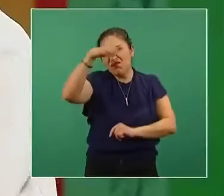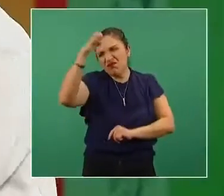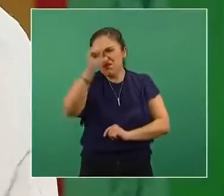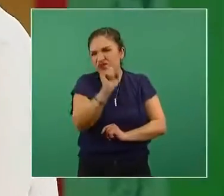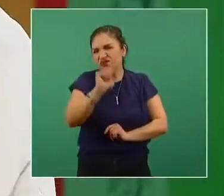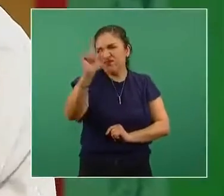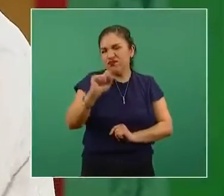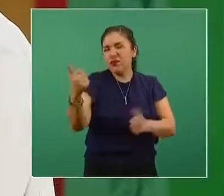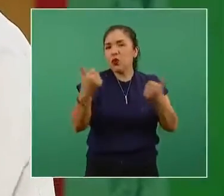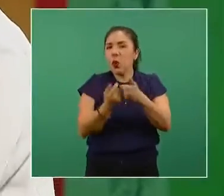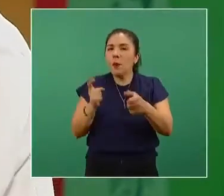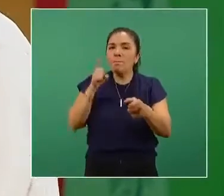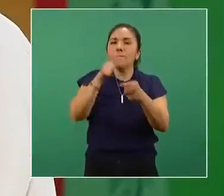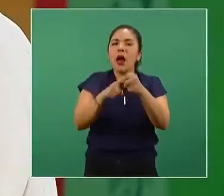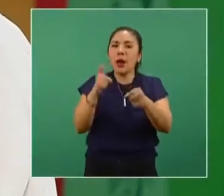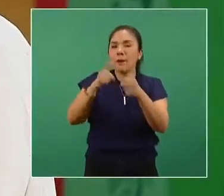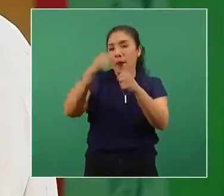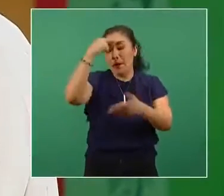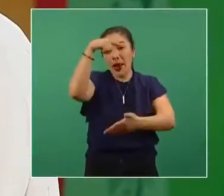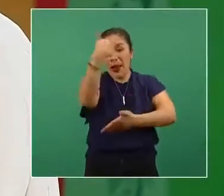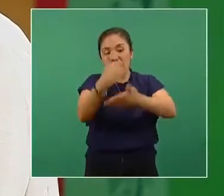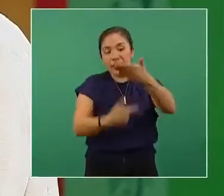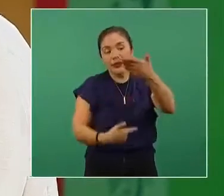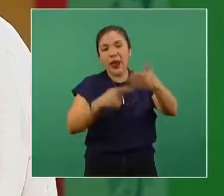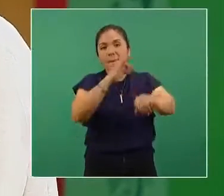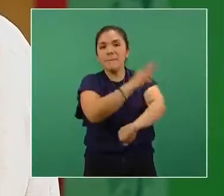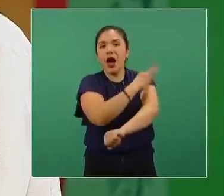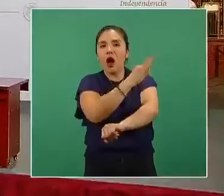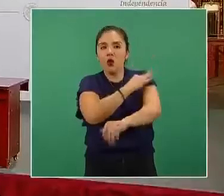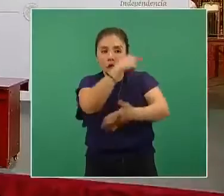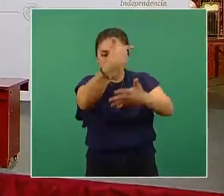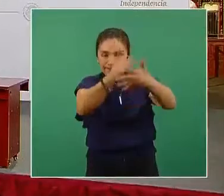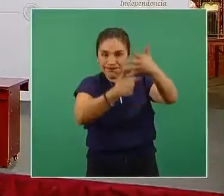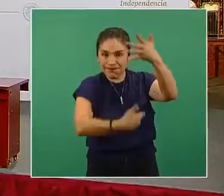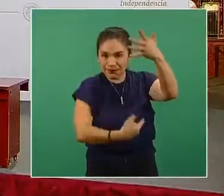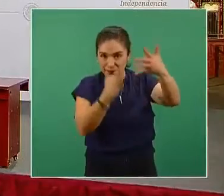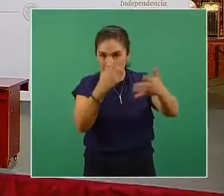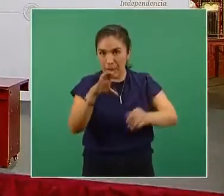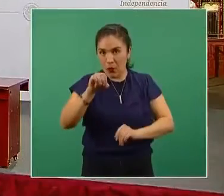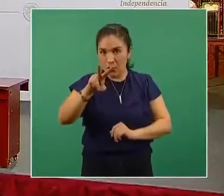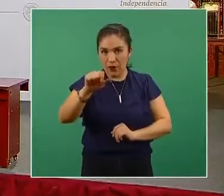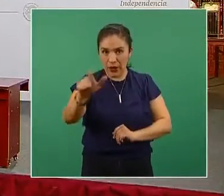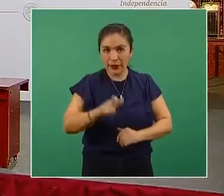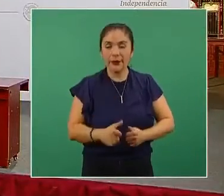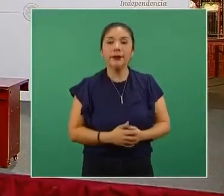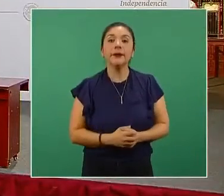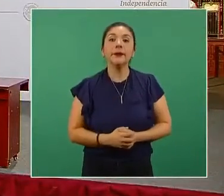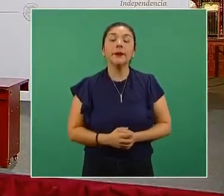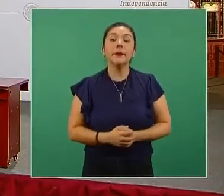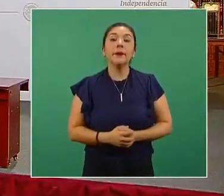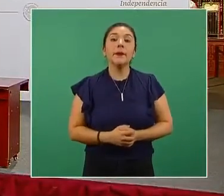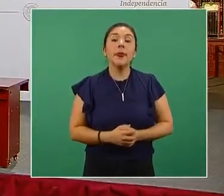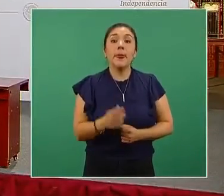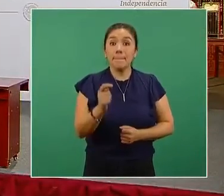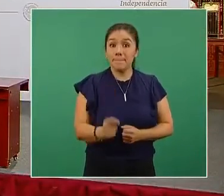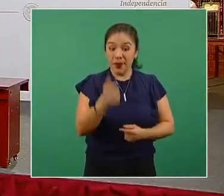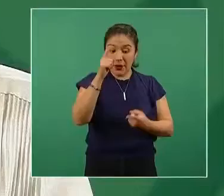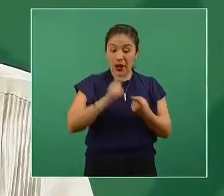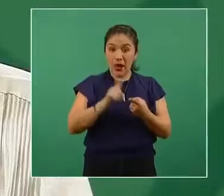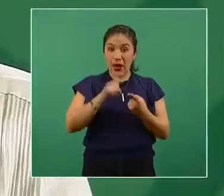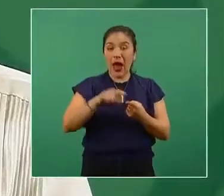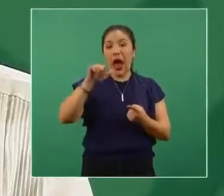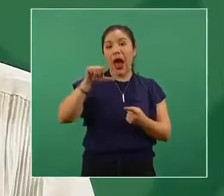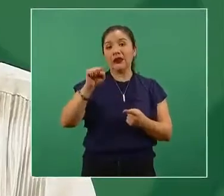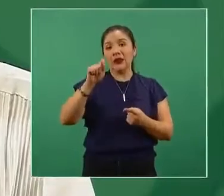van incorporando en la lista a las vacunas COVAX. La primera de ellas es la vacuna